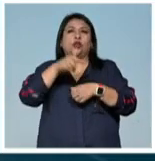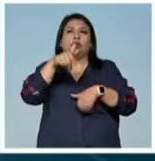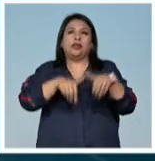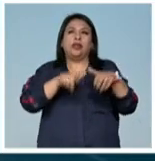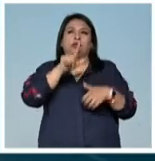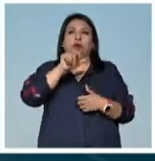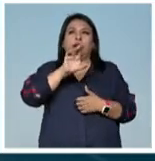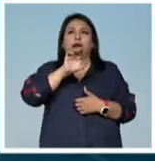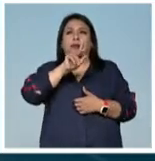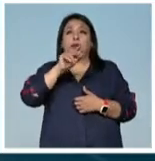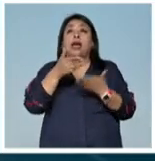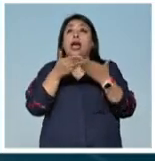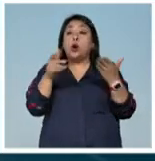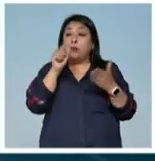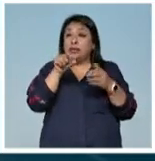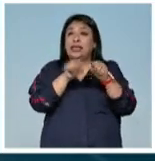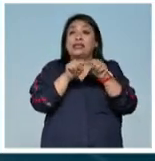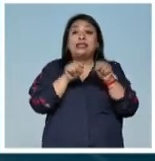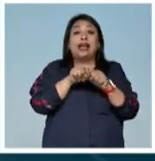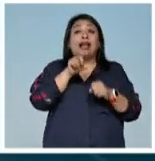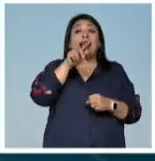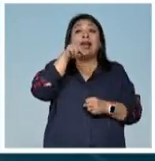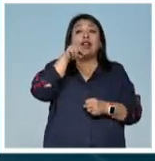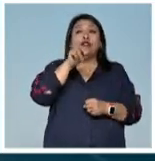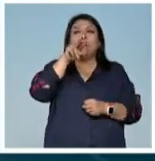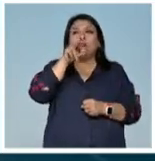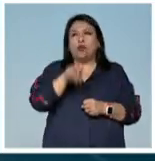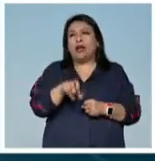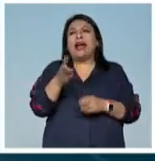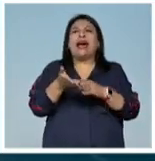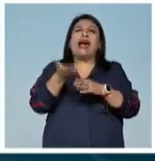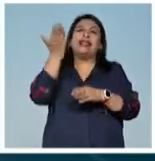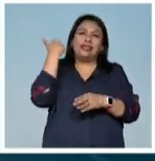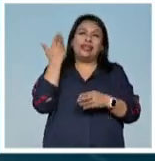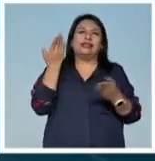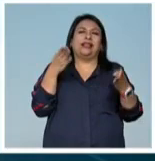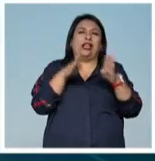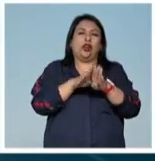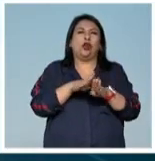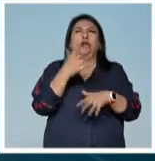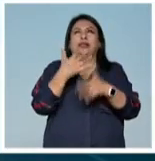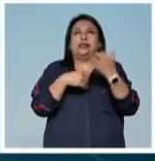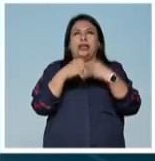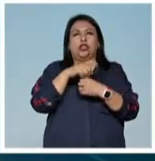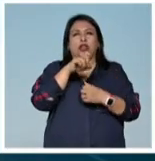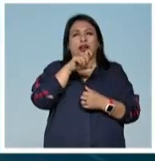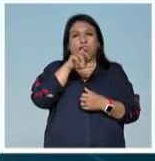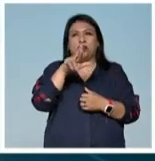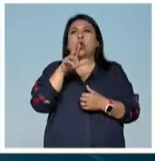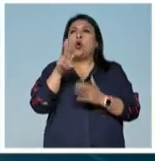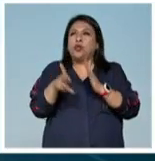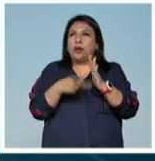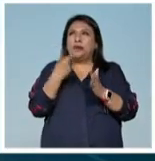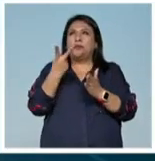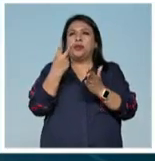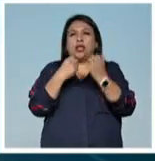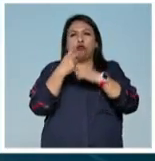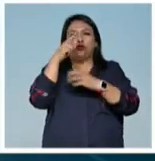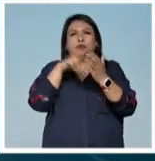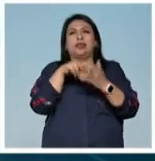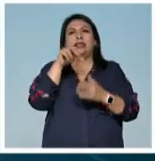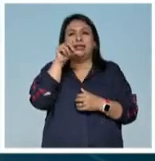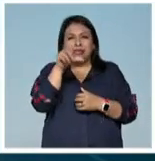La Capilla y ahora la Sala Novo, que en lugar del refectorio, que cerró sus puertas ya hace como 15 años, retomamos esto en el